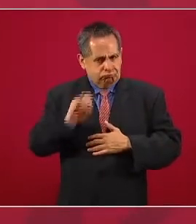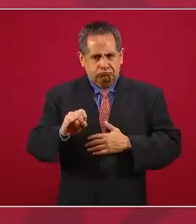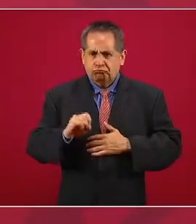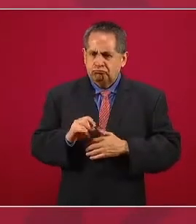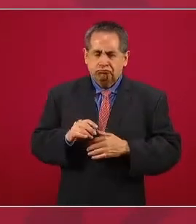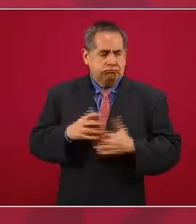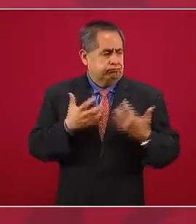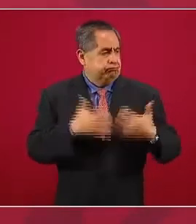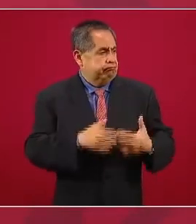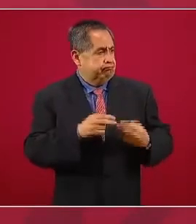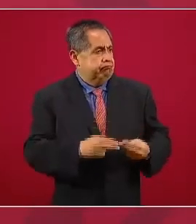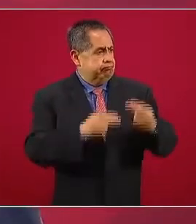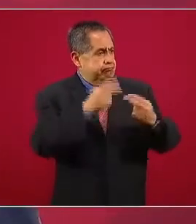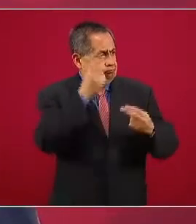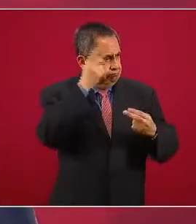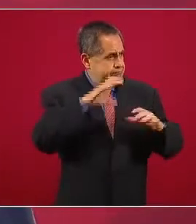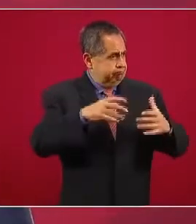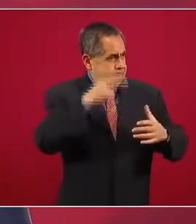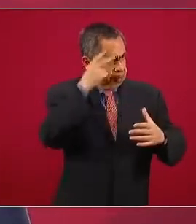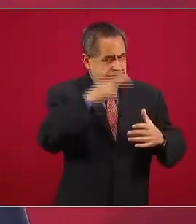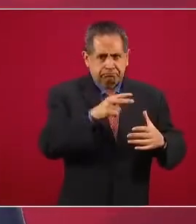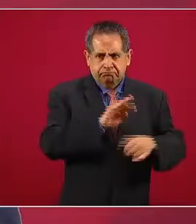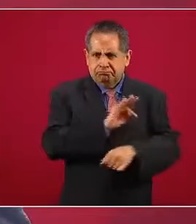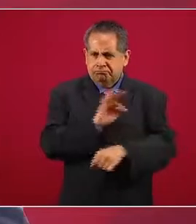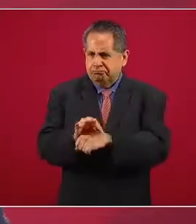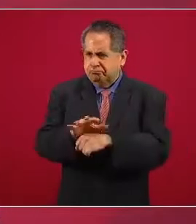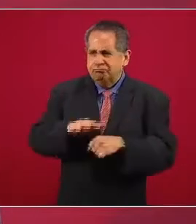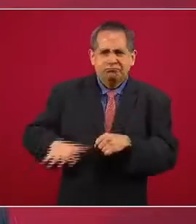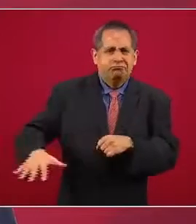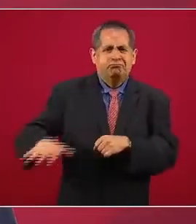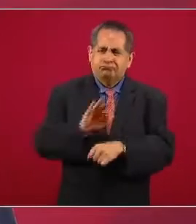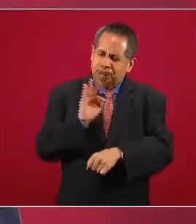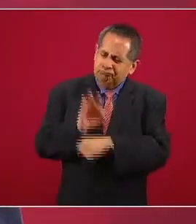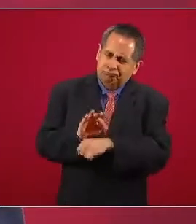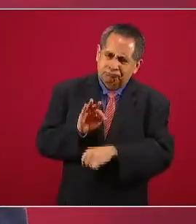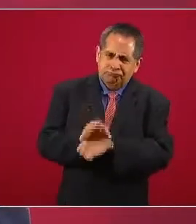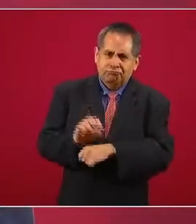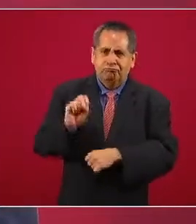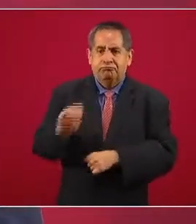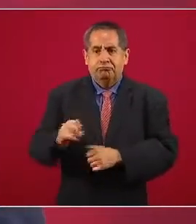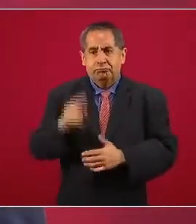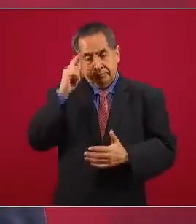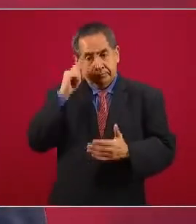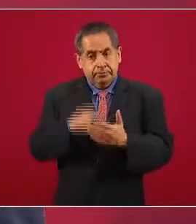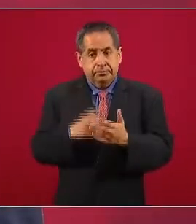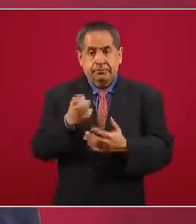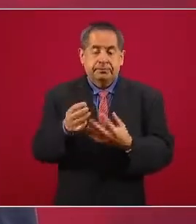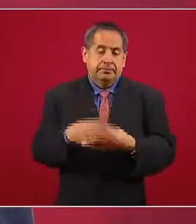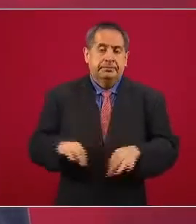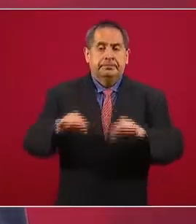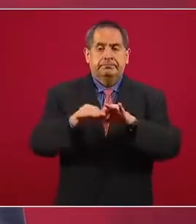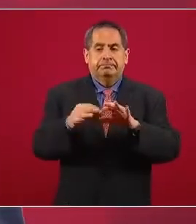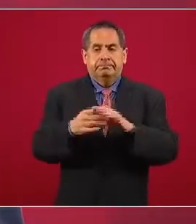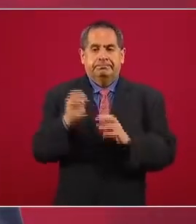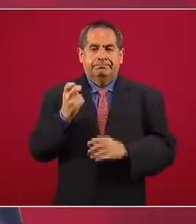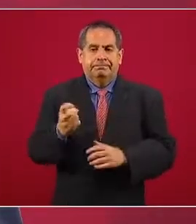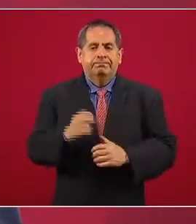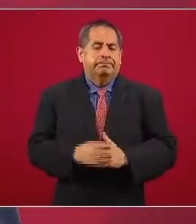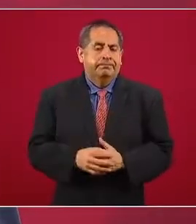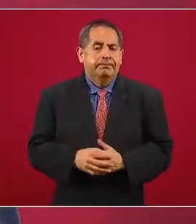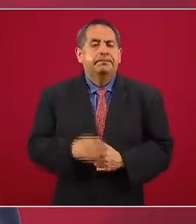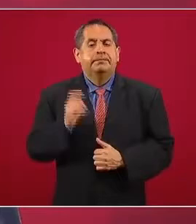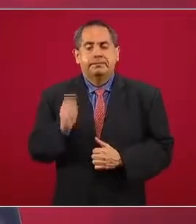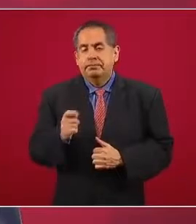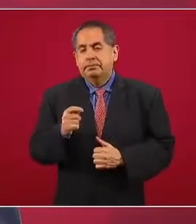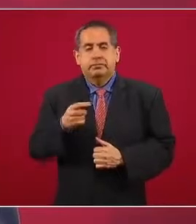del empresariado mexicano. Creo que esto es enormemente relevante y explica que